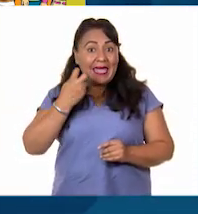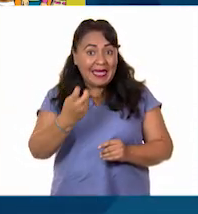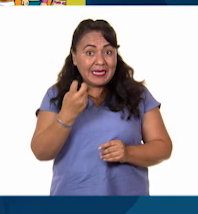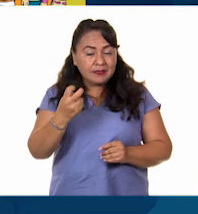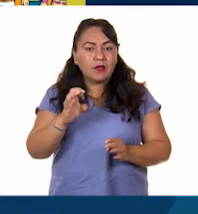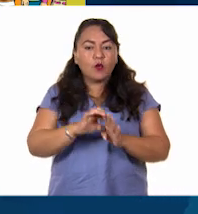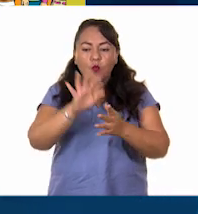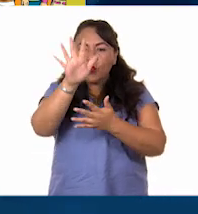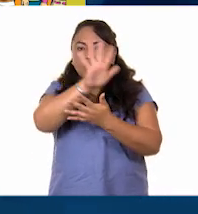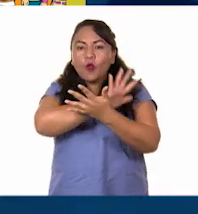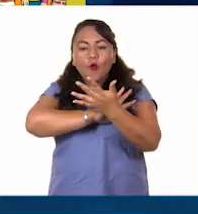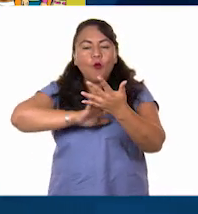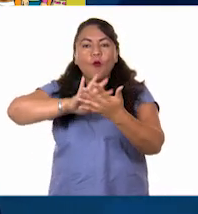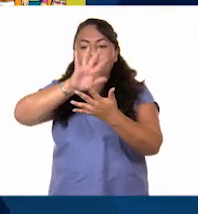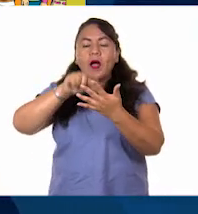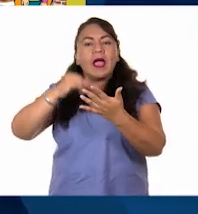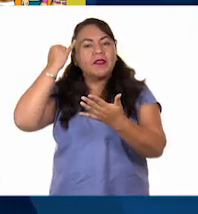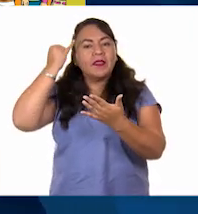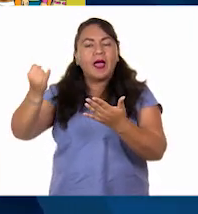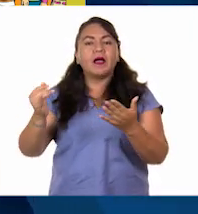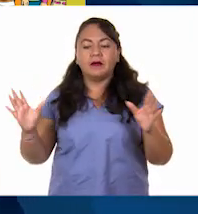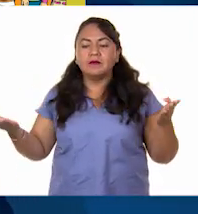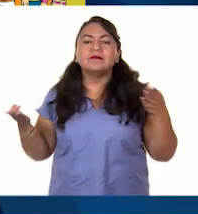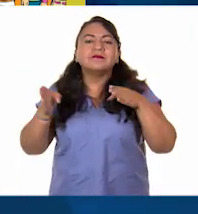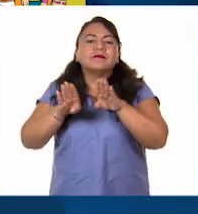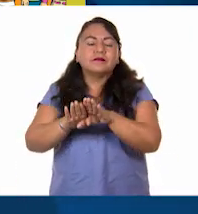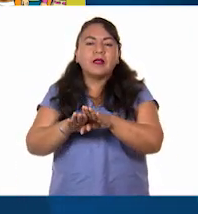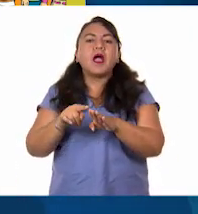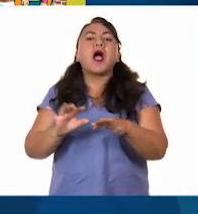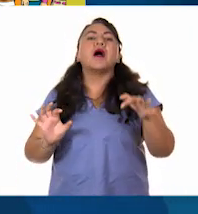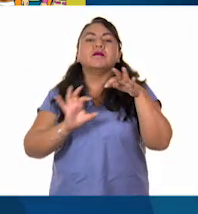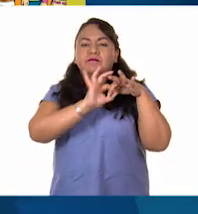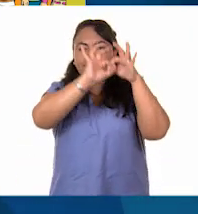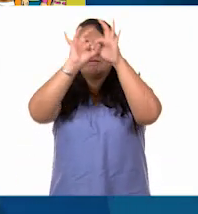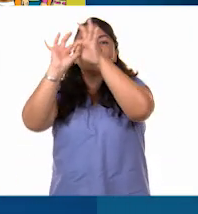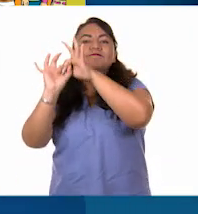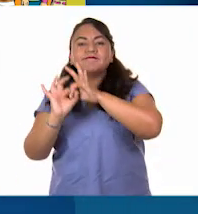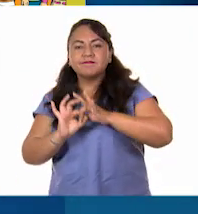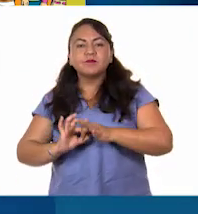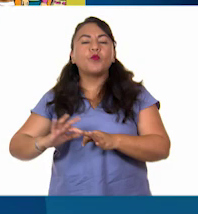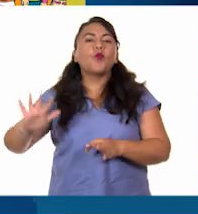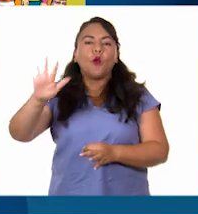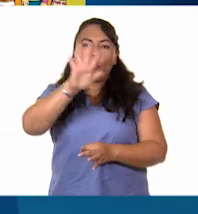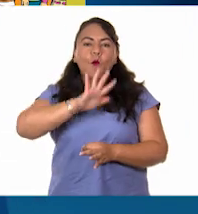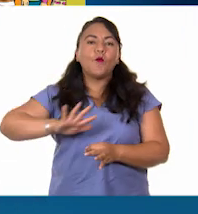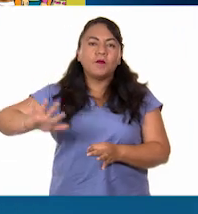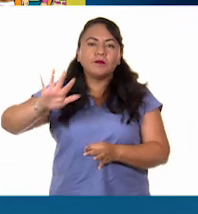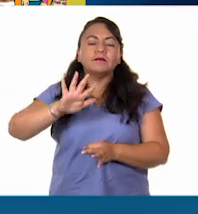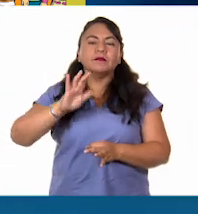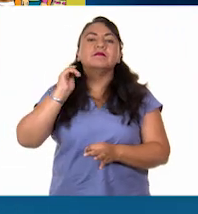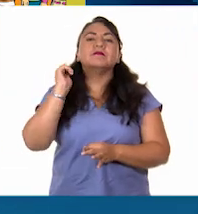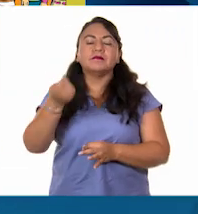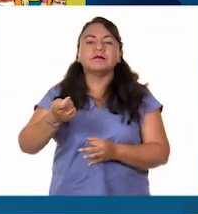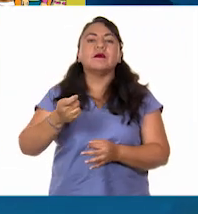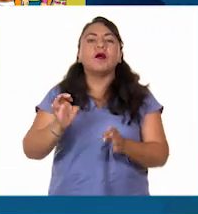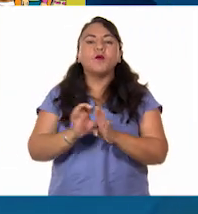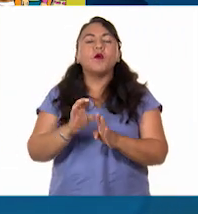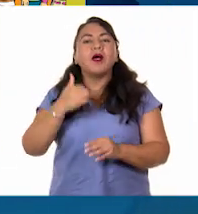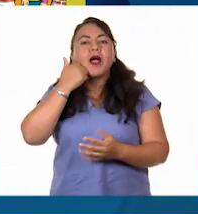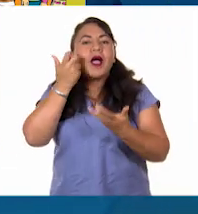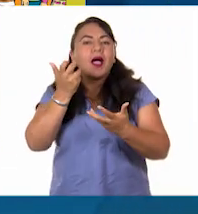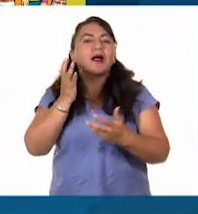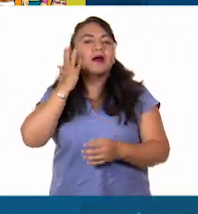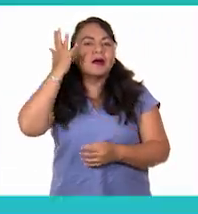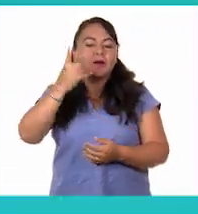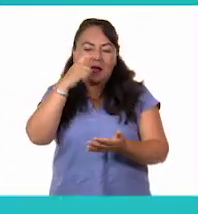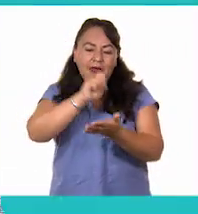las ideas a lo largo de este tríptico, por lo que tiene una coherencia global muy notoria, que es a la que nos conviene aspirar en